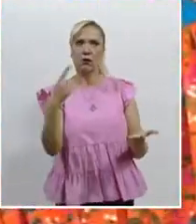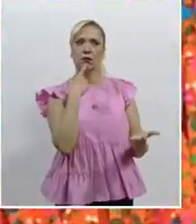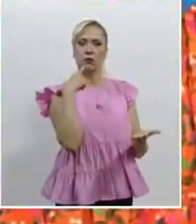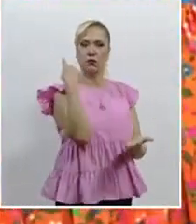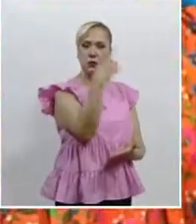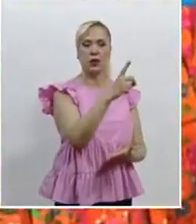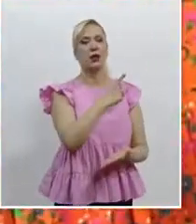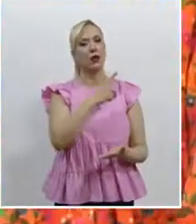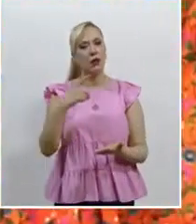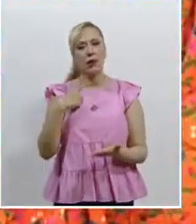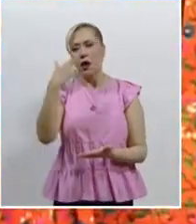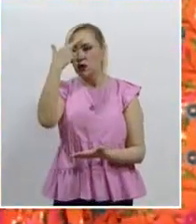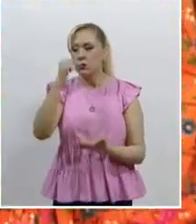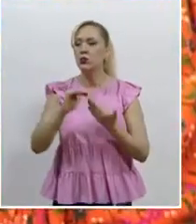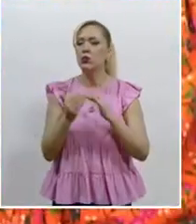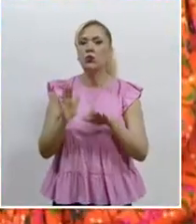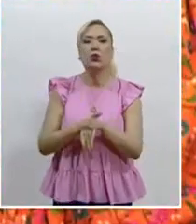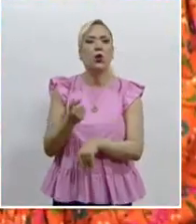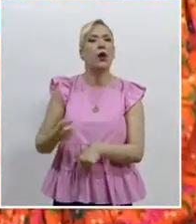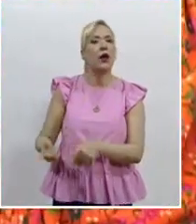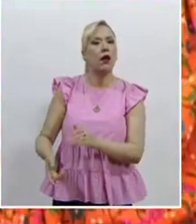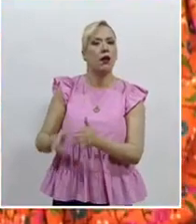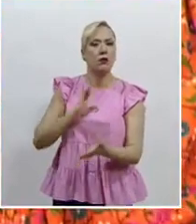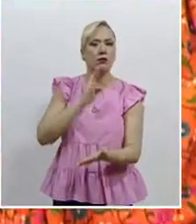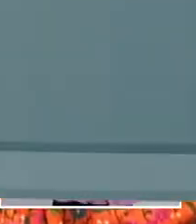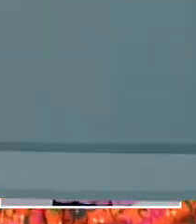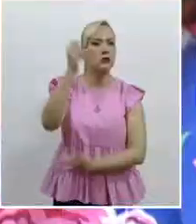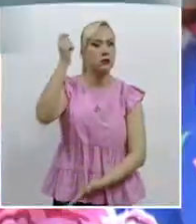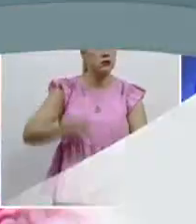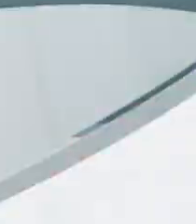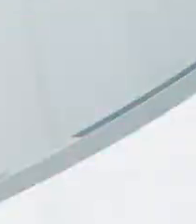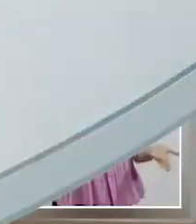añadir las razones señaladas en la sentencia.